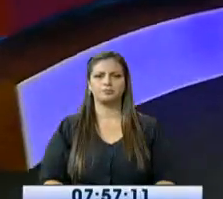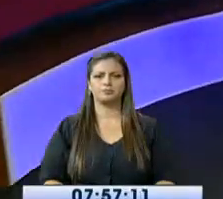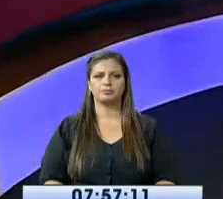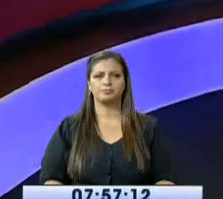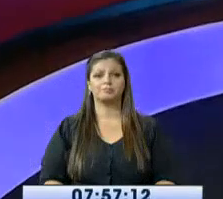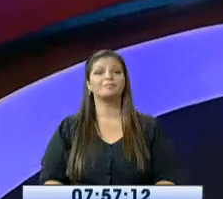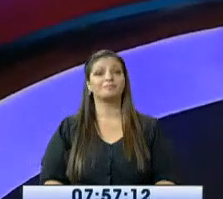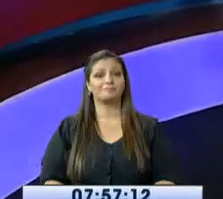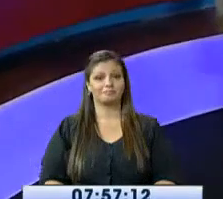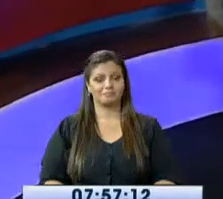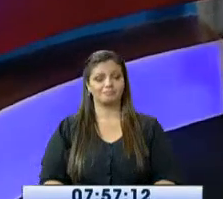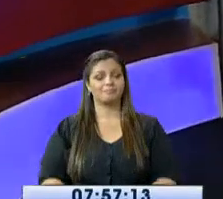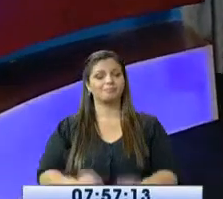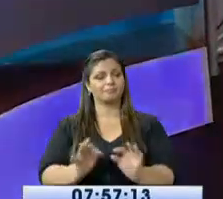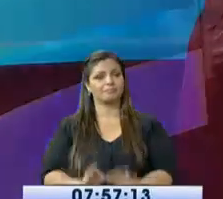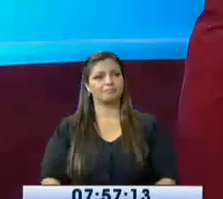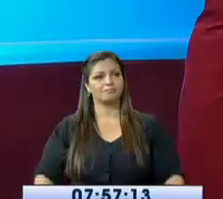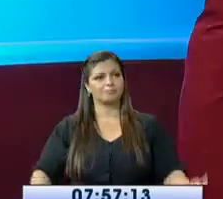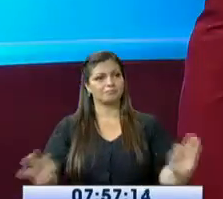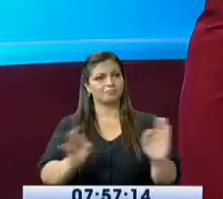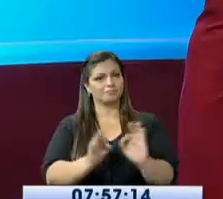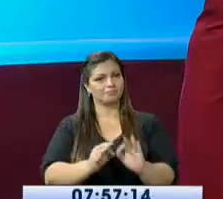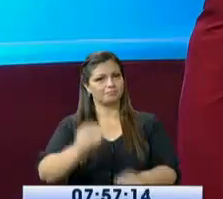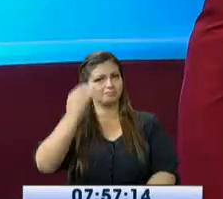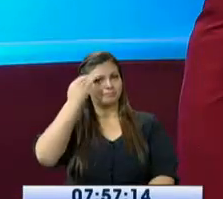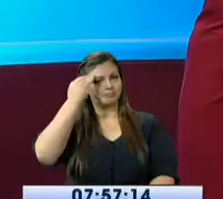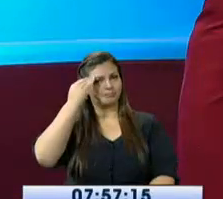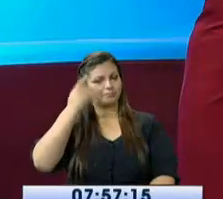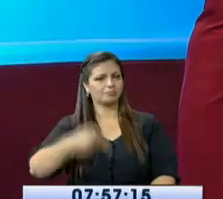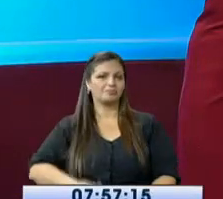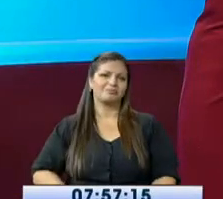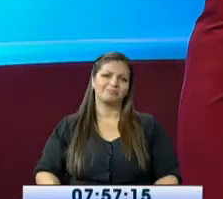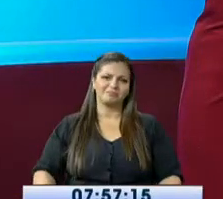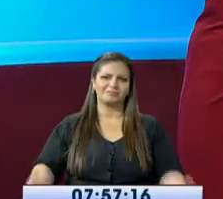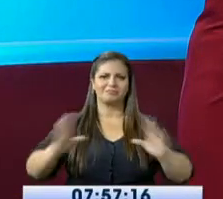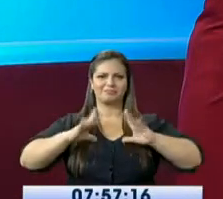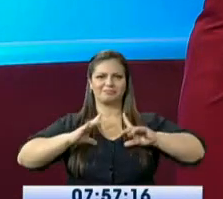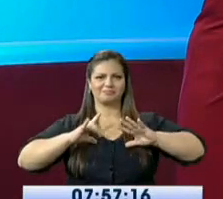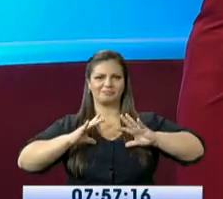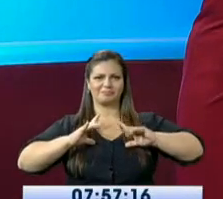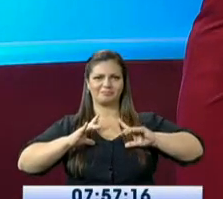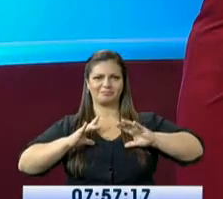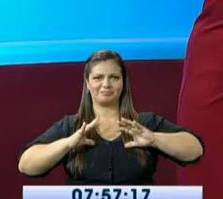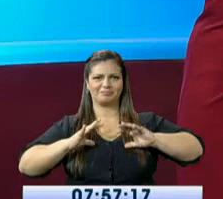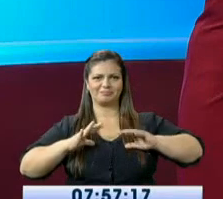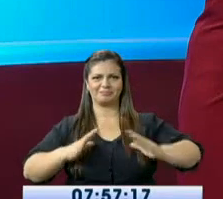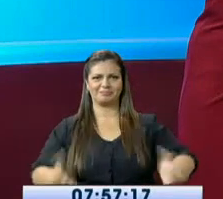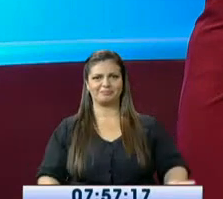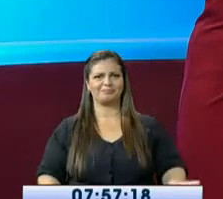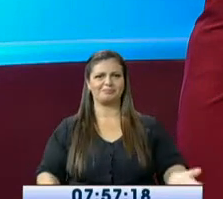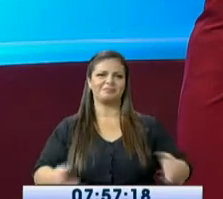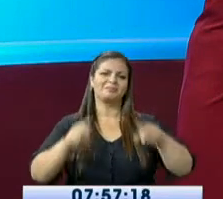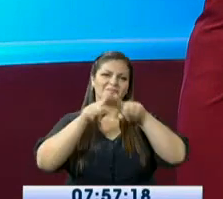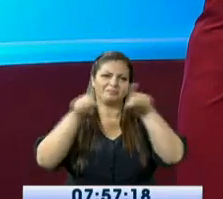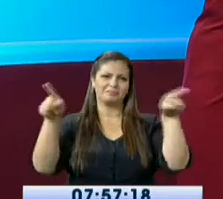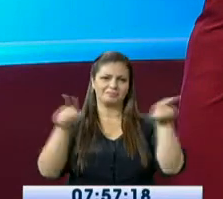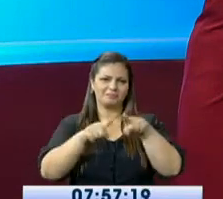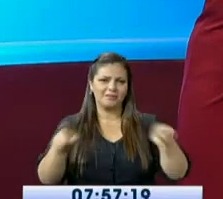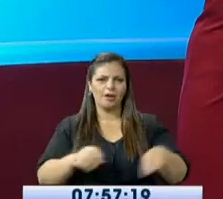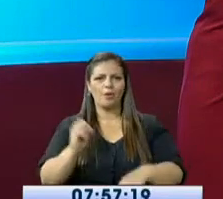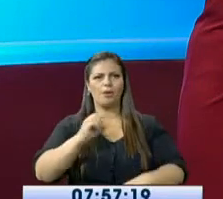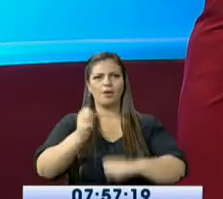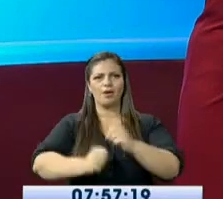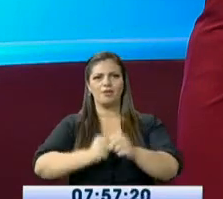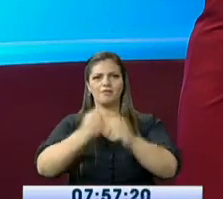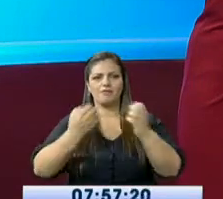Así es, también tenga en cuenta que se acercan los dos últimos feriados del año 2015 y miles de personas se alistan, Luisa, para viajar